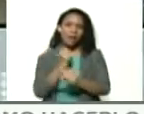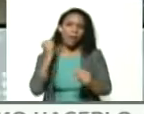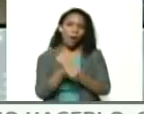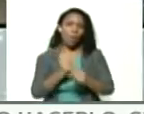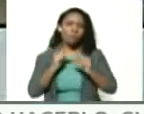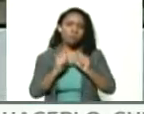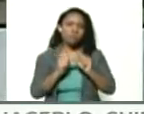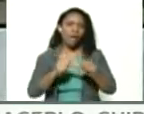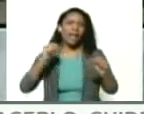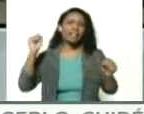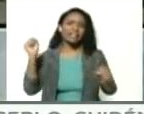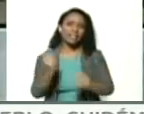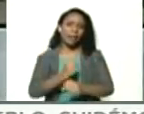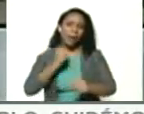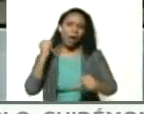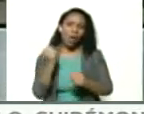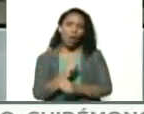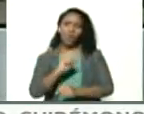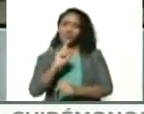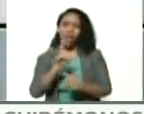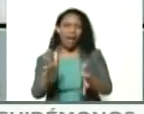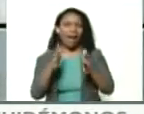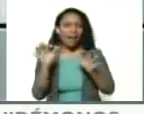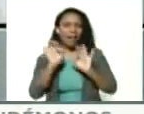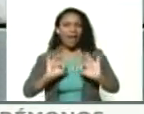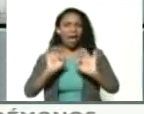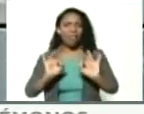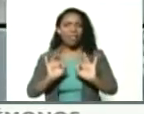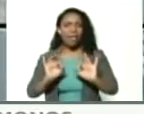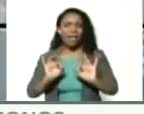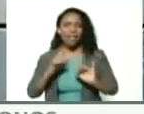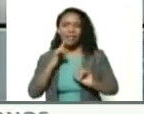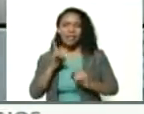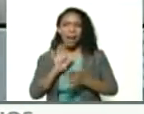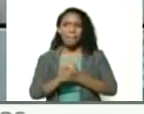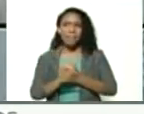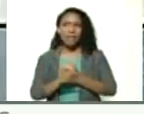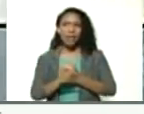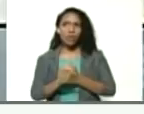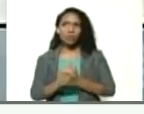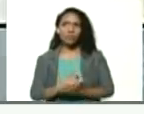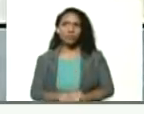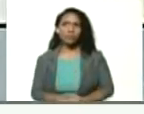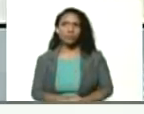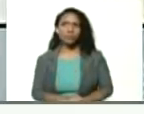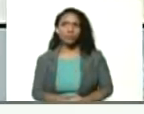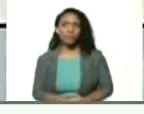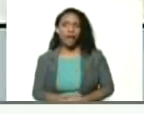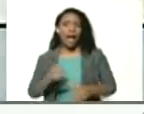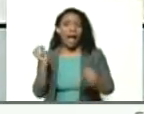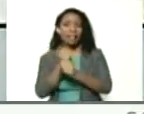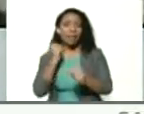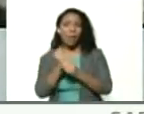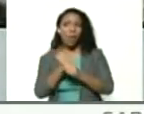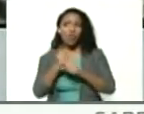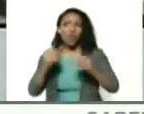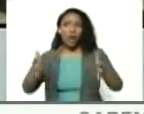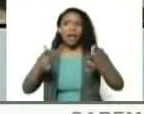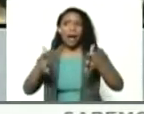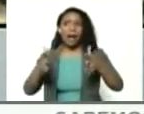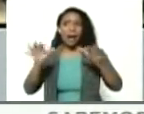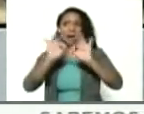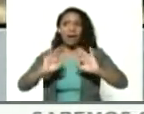permanente. Al trabajo no le gana a nadie, dice mi amigo Rafael Vázquez. Al trabajo no le